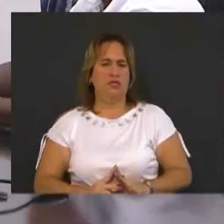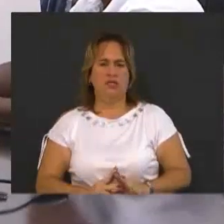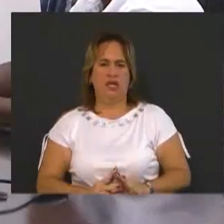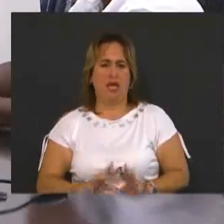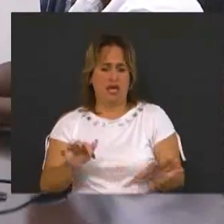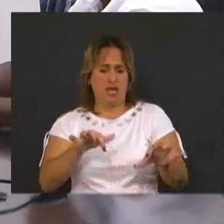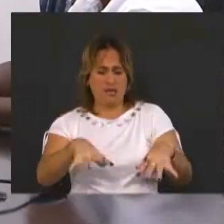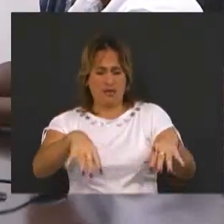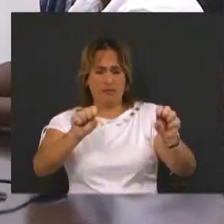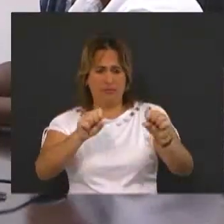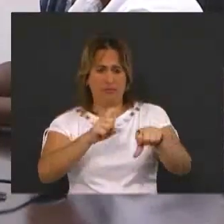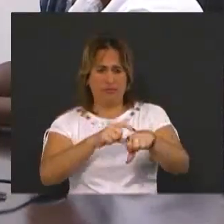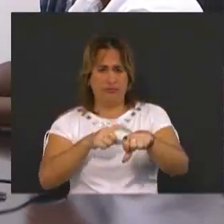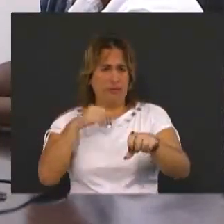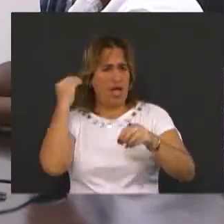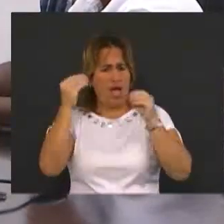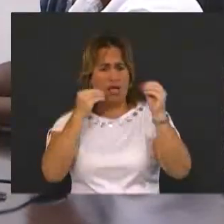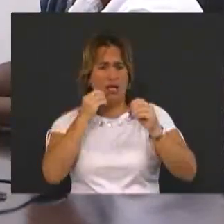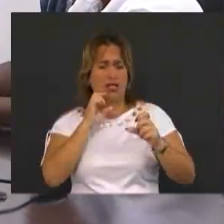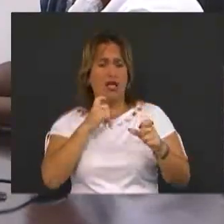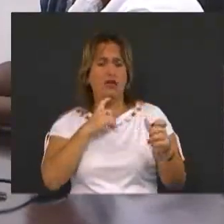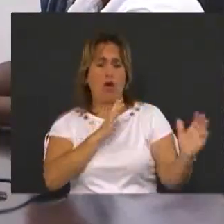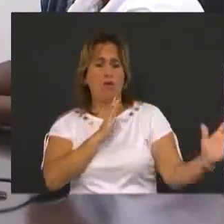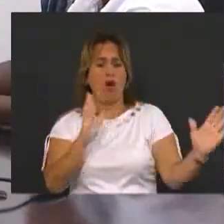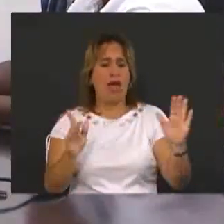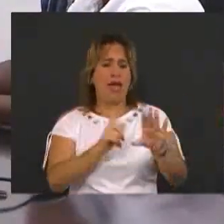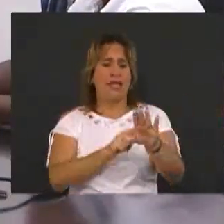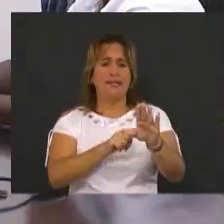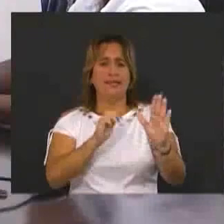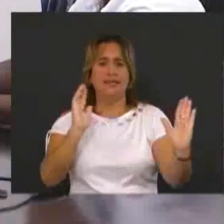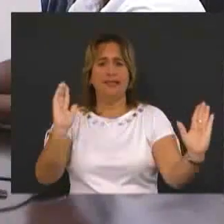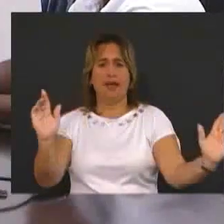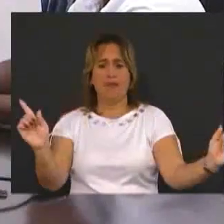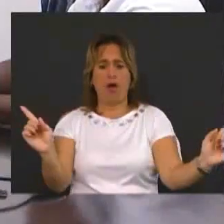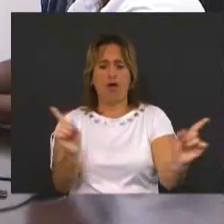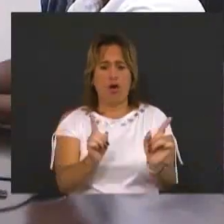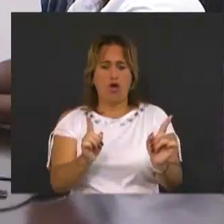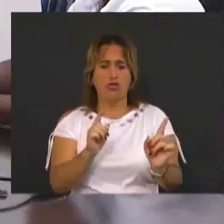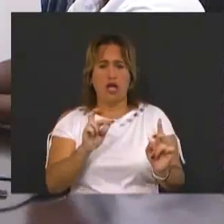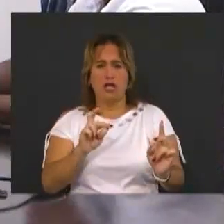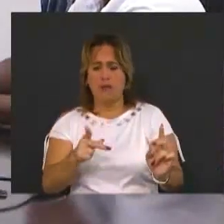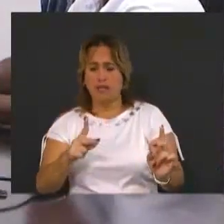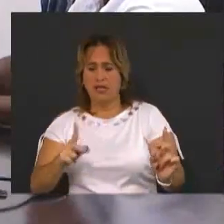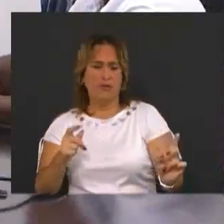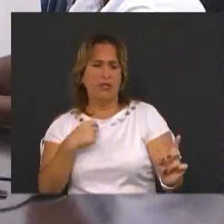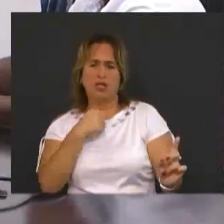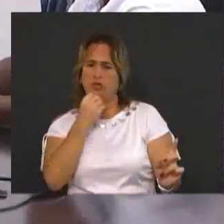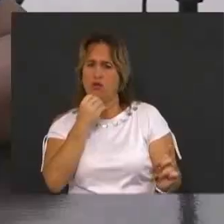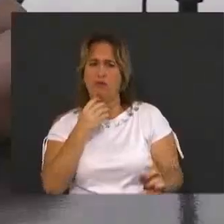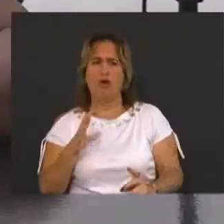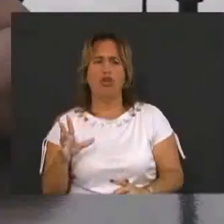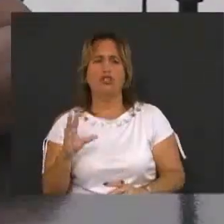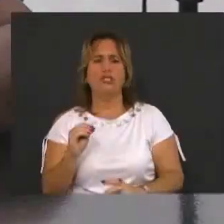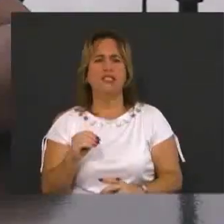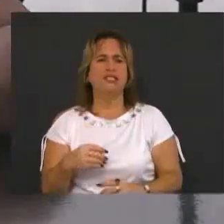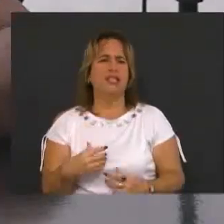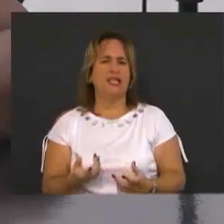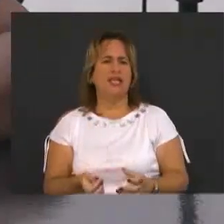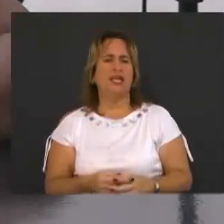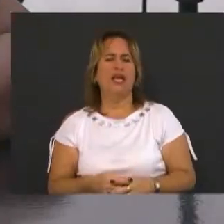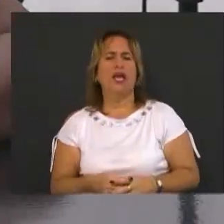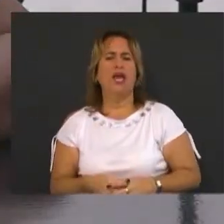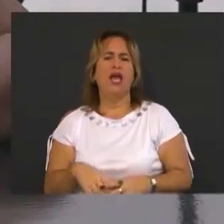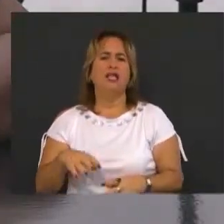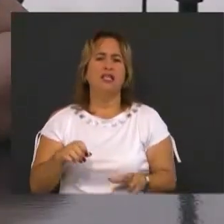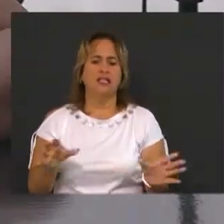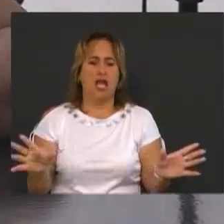De ahí, los directivos de esos organismos explicaban o esbozaban y de ahí se hacía el seguimiento de